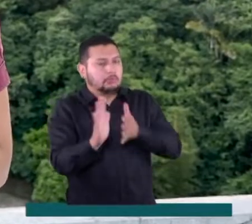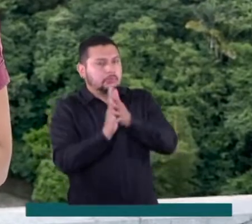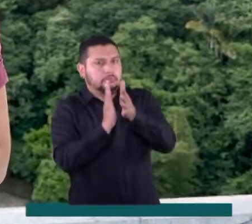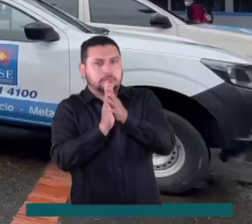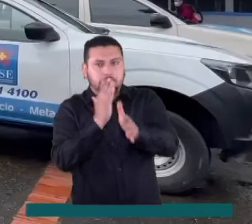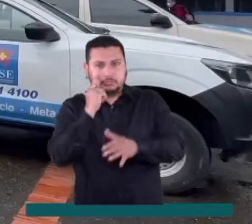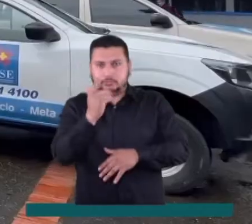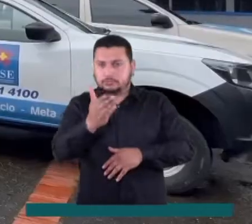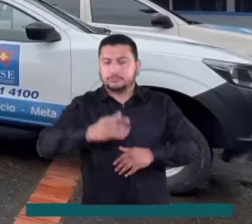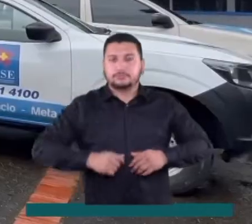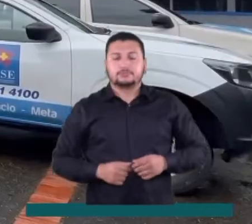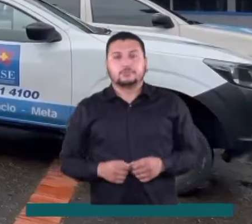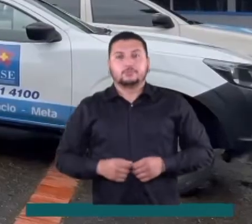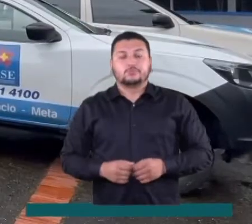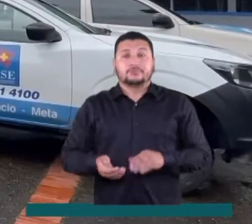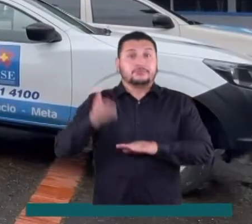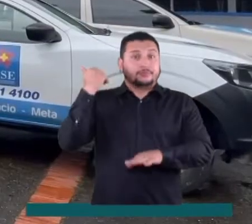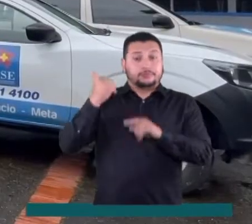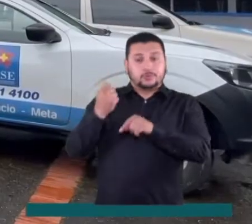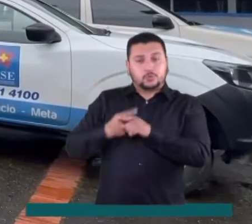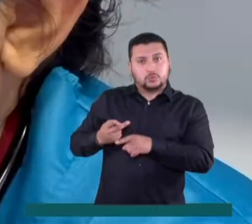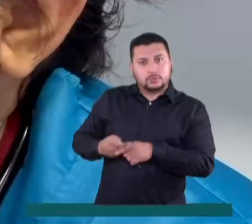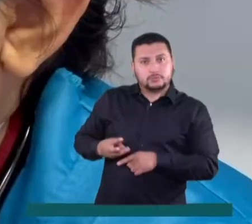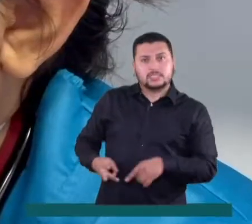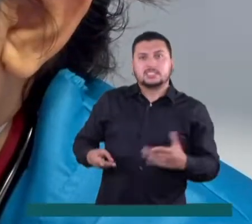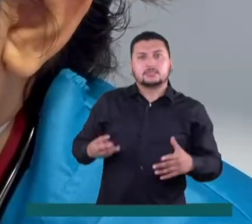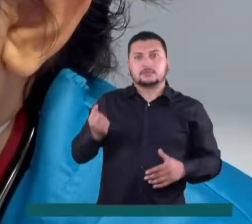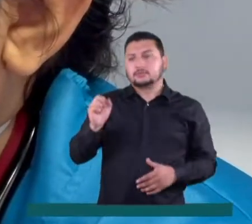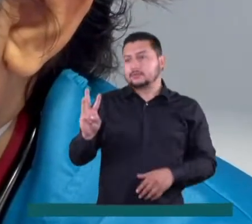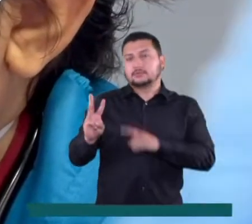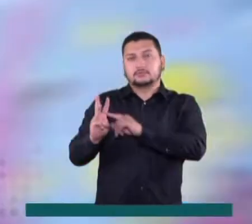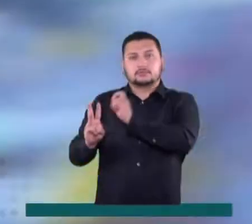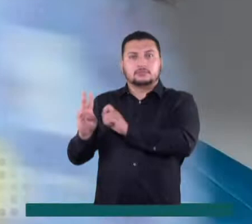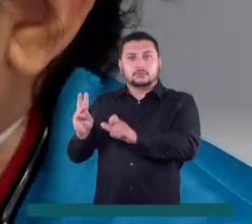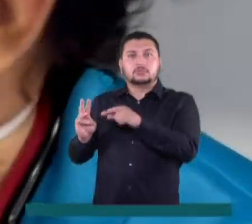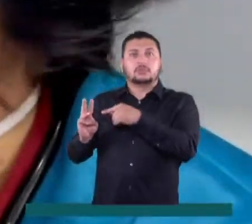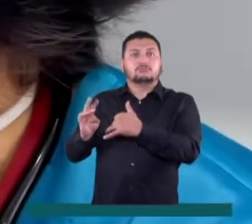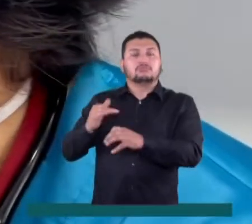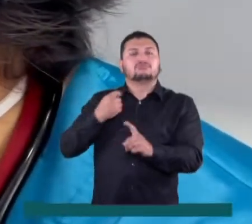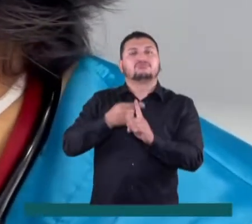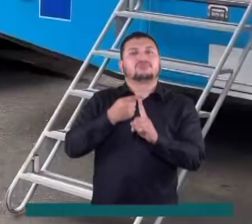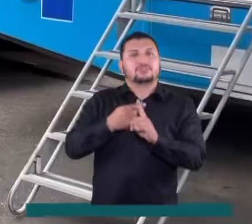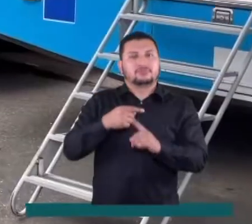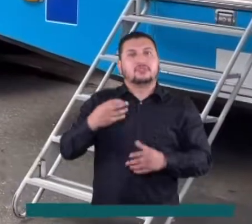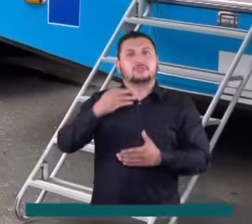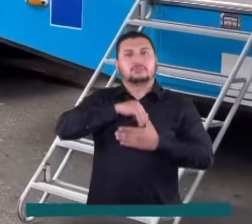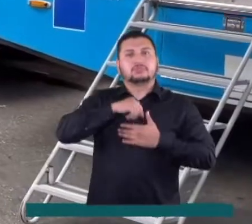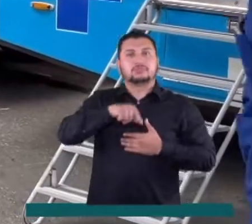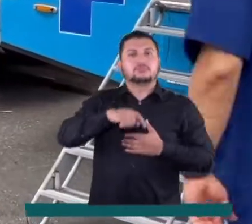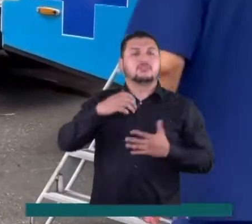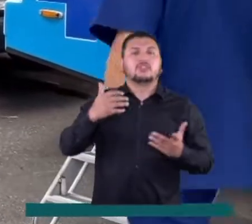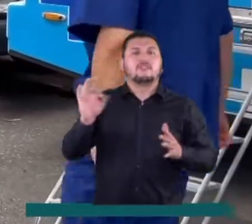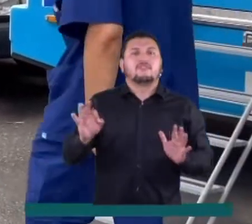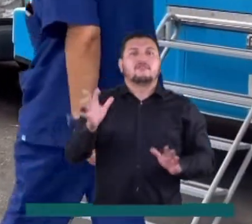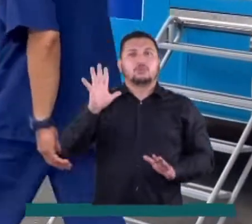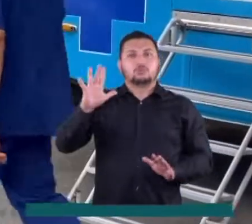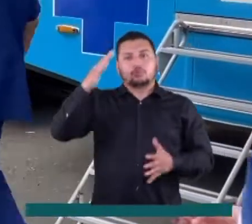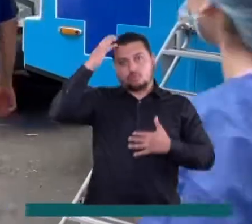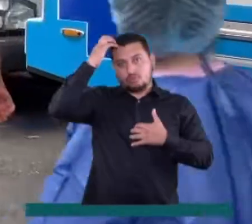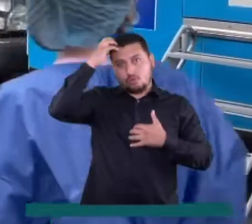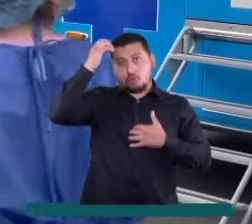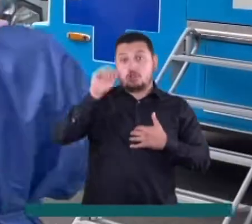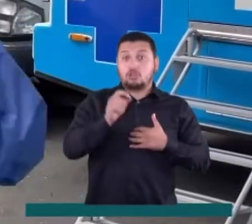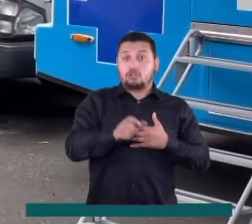siguiente informe. En las últimas semanas se presentaron 13 casos notificados de viruela símica, dos de ellos contagiados fuera del